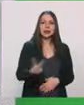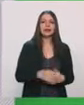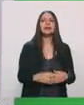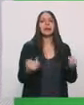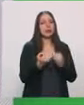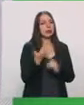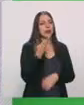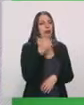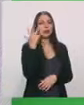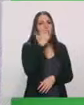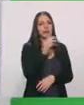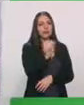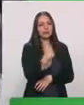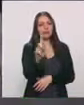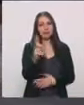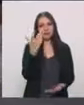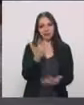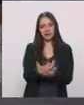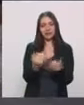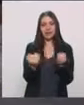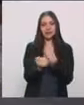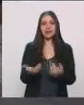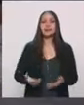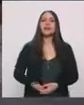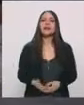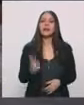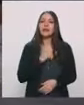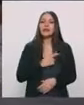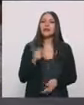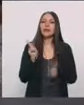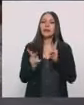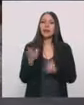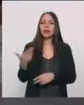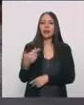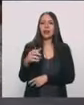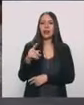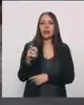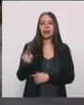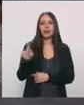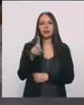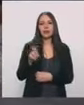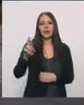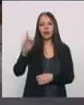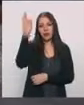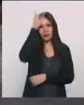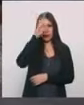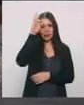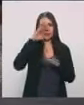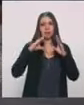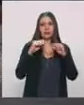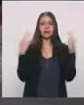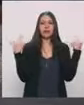semana. Igualmente, muchísimas gracias. Siempre es un gusto conversar con él, el doctor Héctor Zagal, doctor en filosofía y catedrático de la Universidad Panamericana.